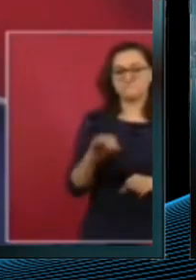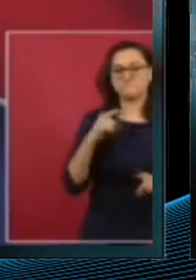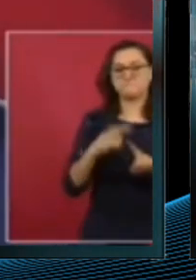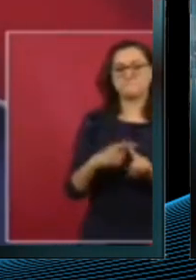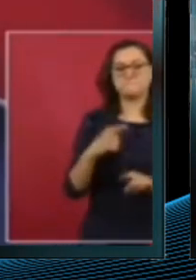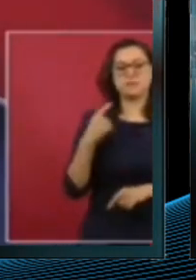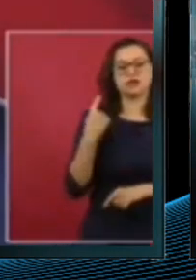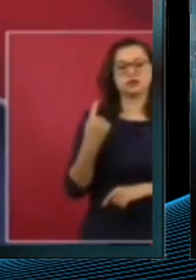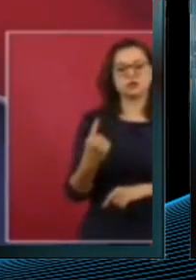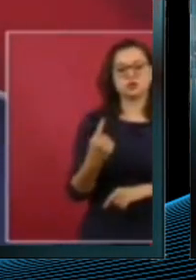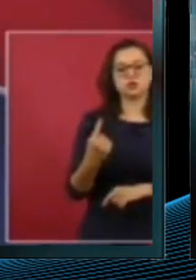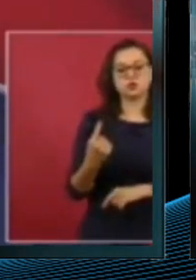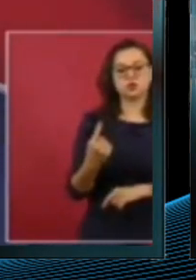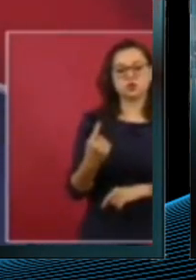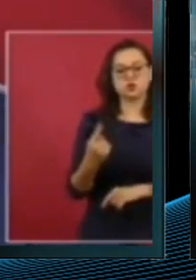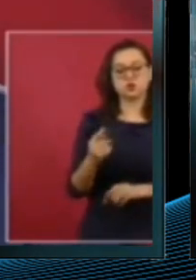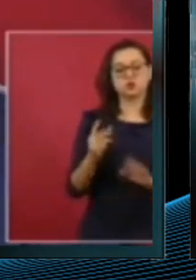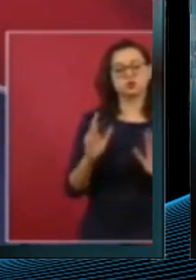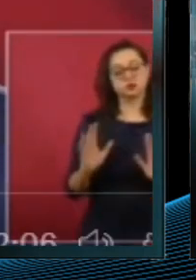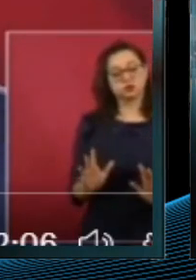para que si es posible,